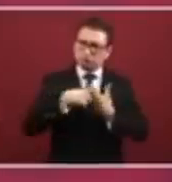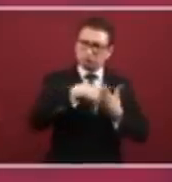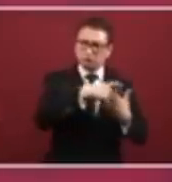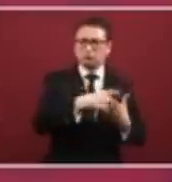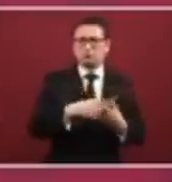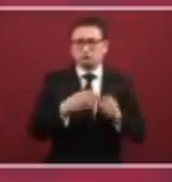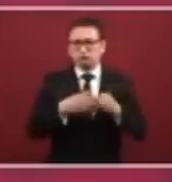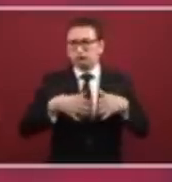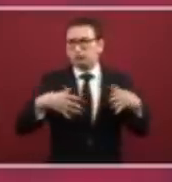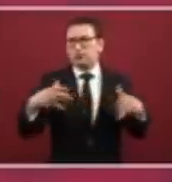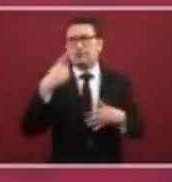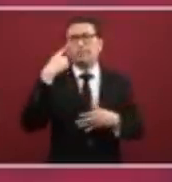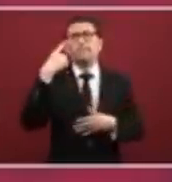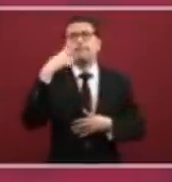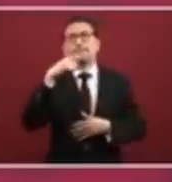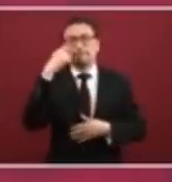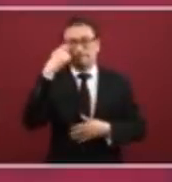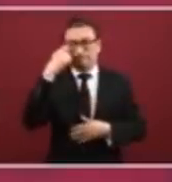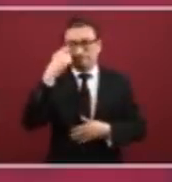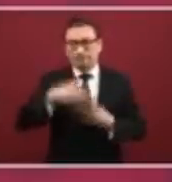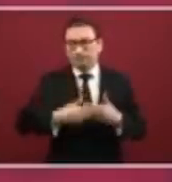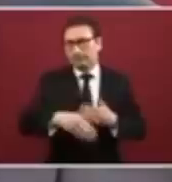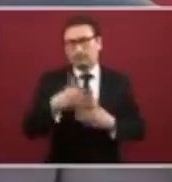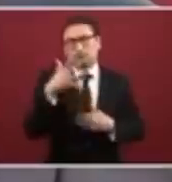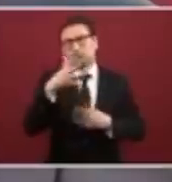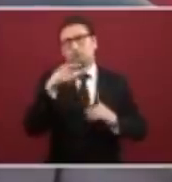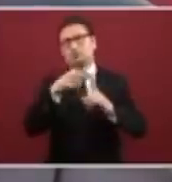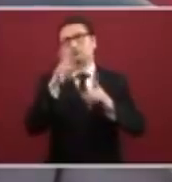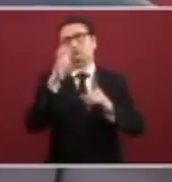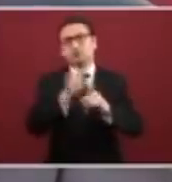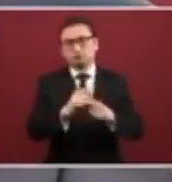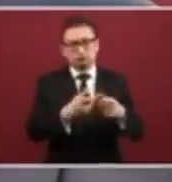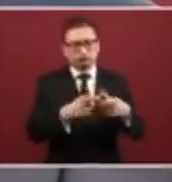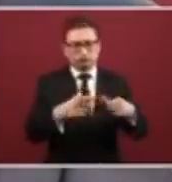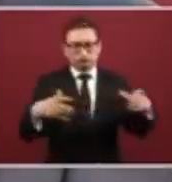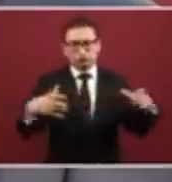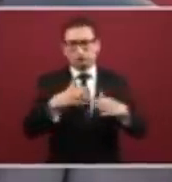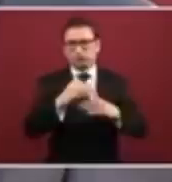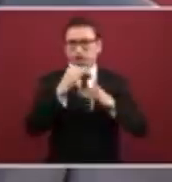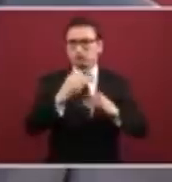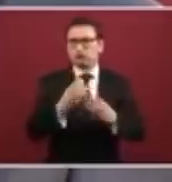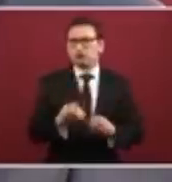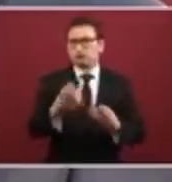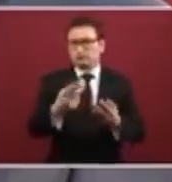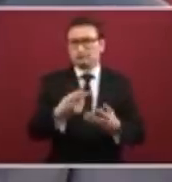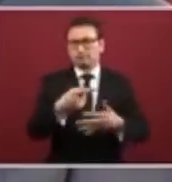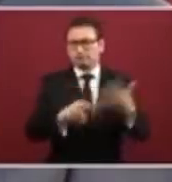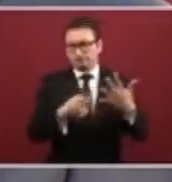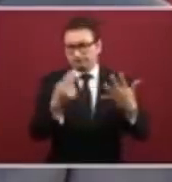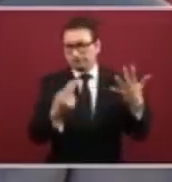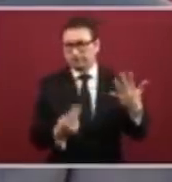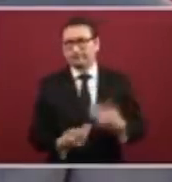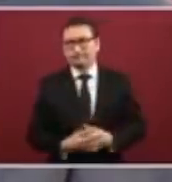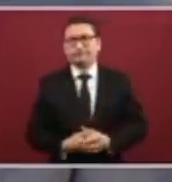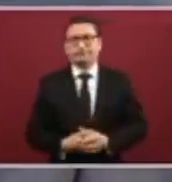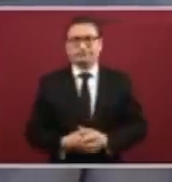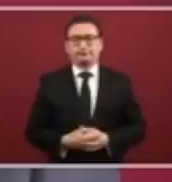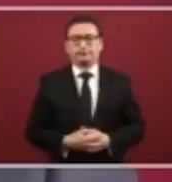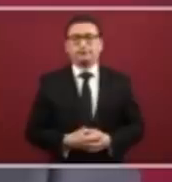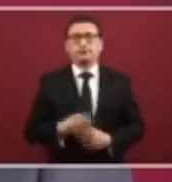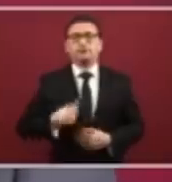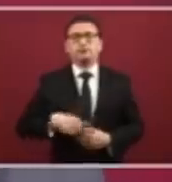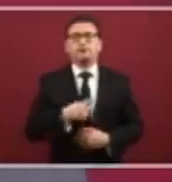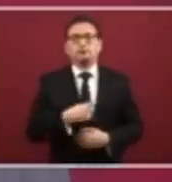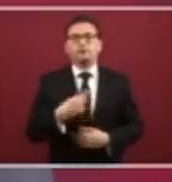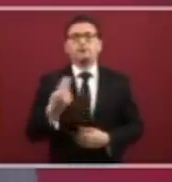posible tengamos el número de elementos que se requieren. Tenemos que